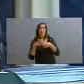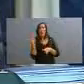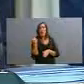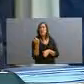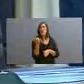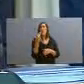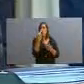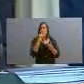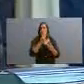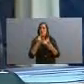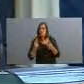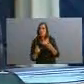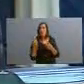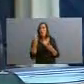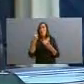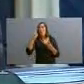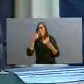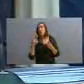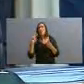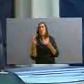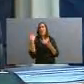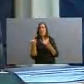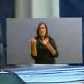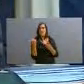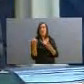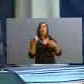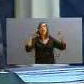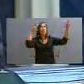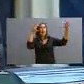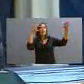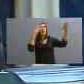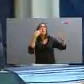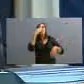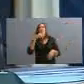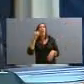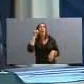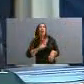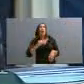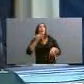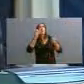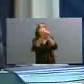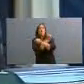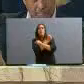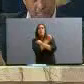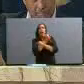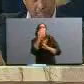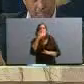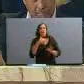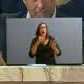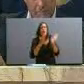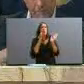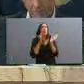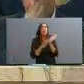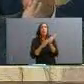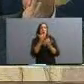hoy, esas cámaras se habían dañado y no se obtuvo ninguna filmación. Otra cosa